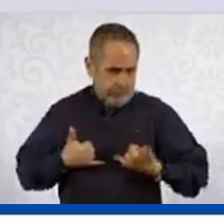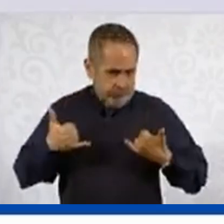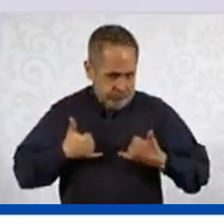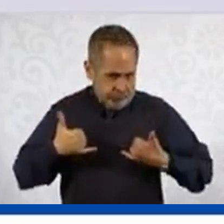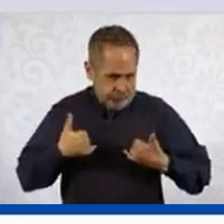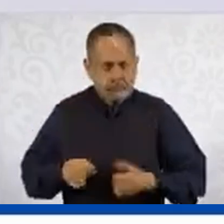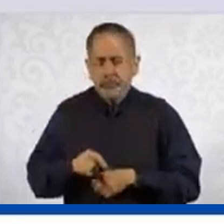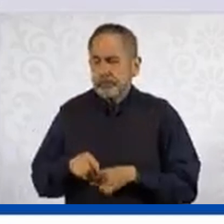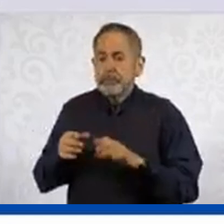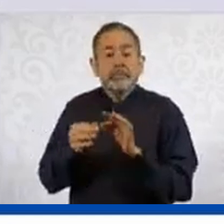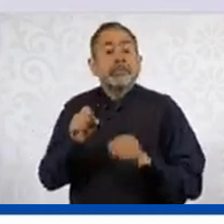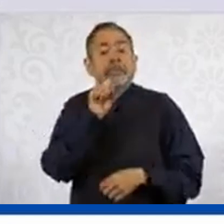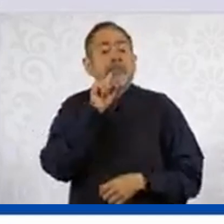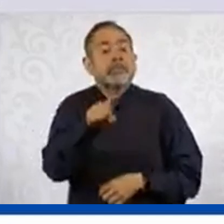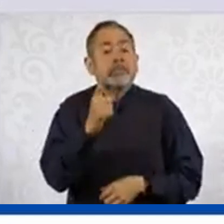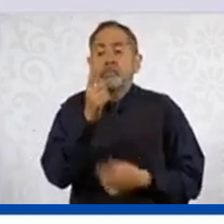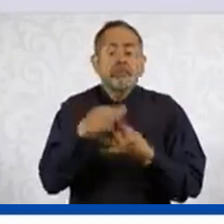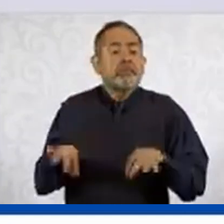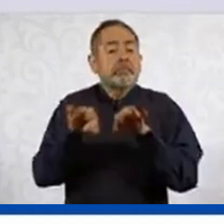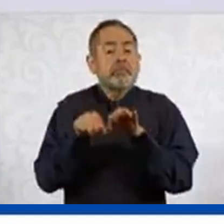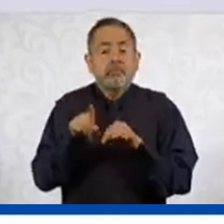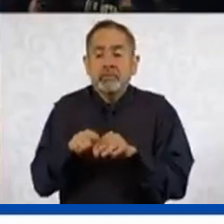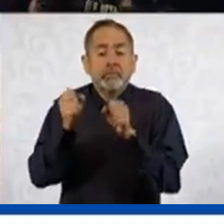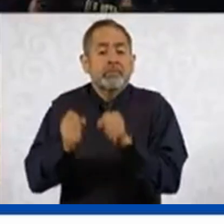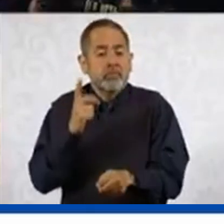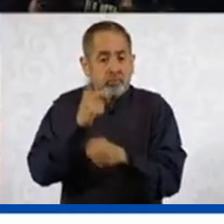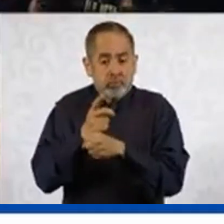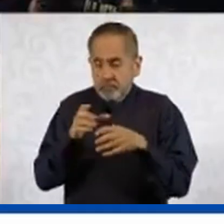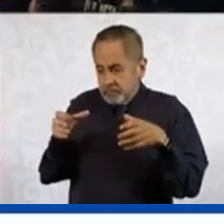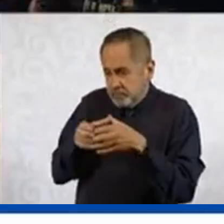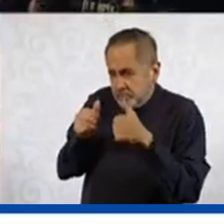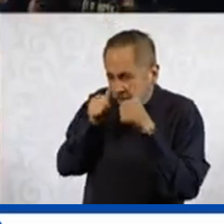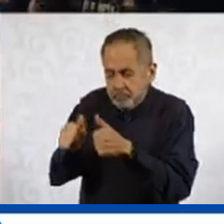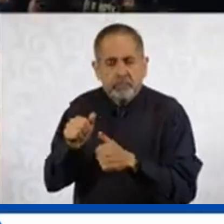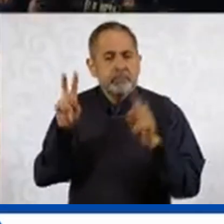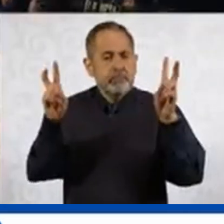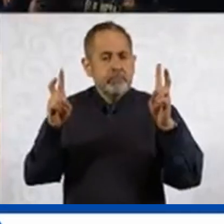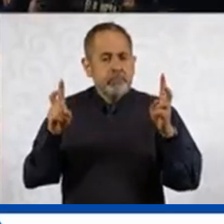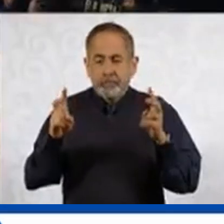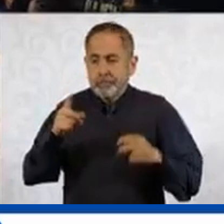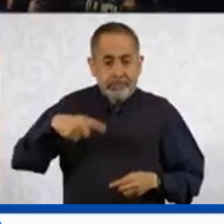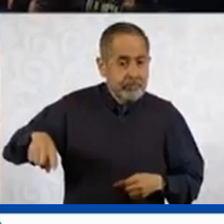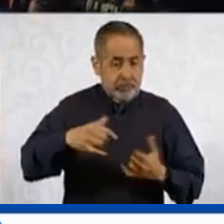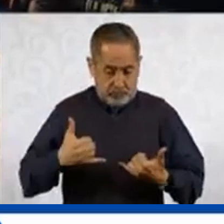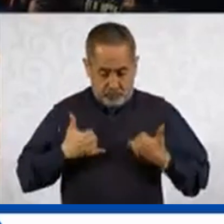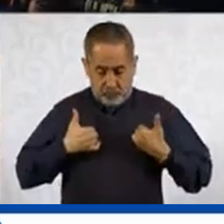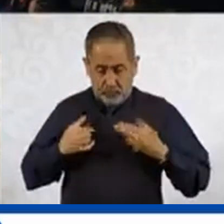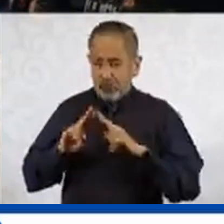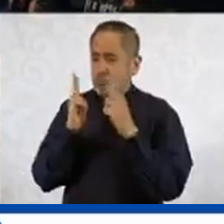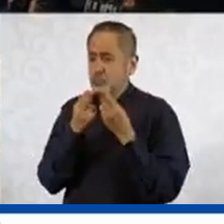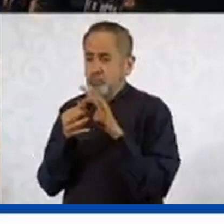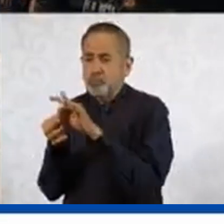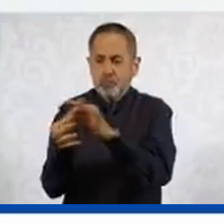desde la Secretaría de Seguridad Ciudadana que llamamos Jóvenes Unen a México o Uniendo a México.